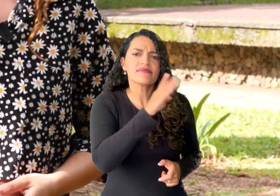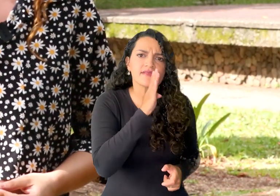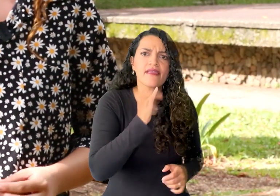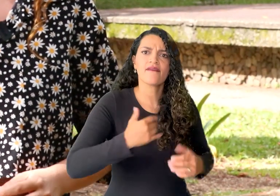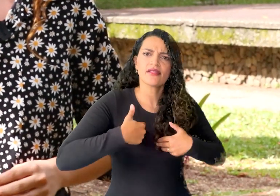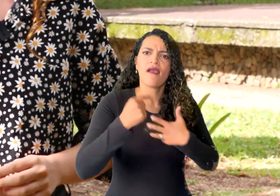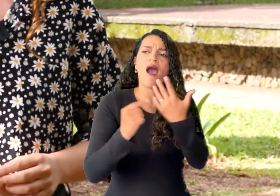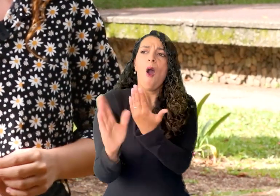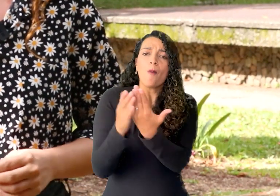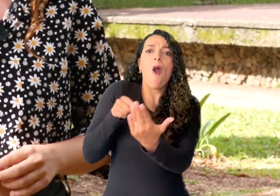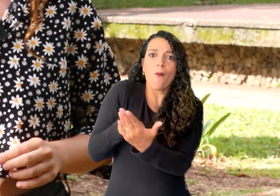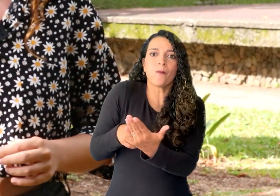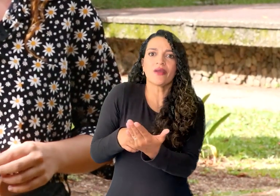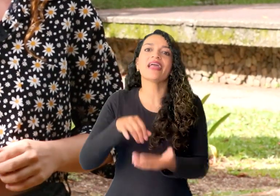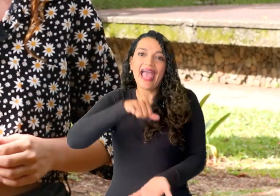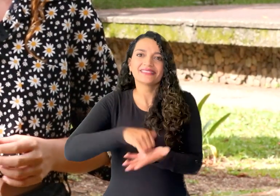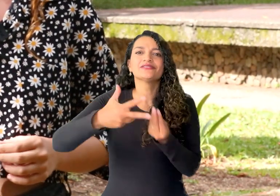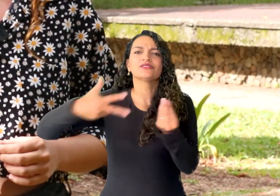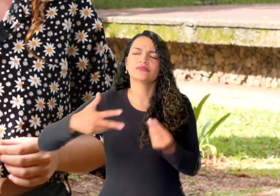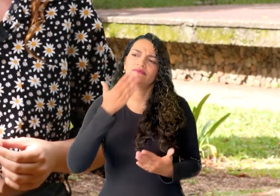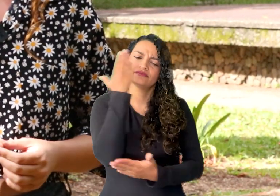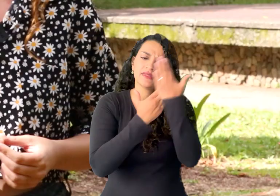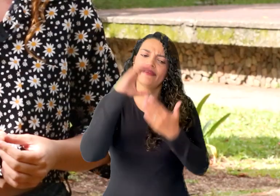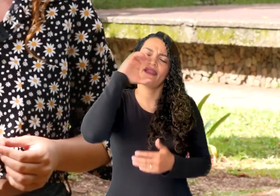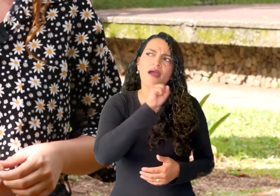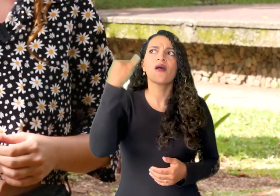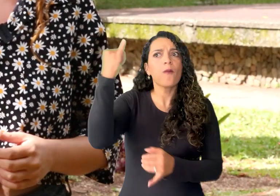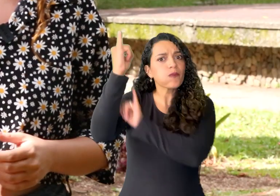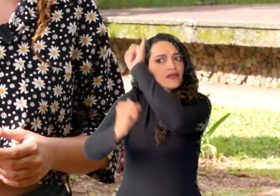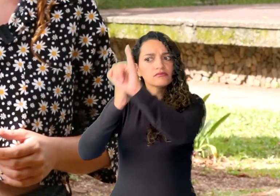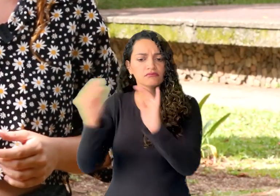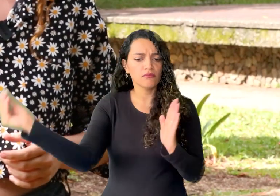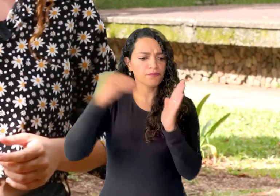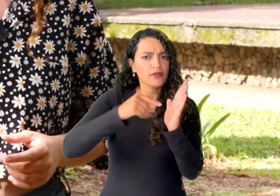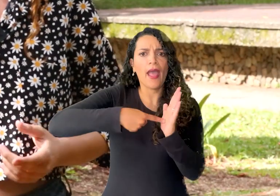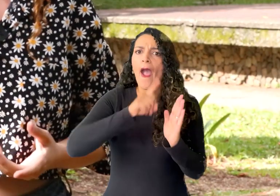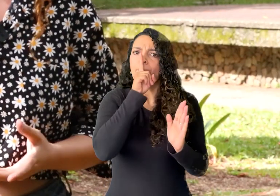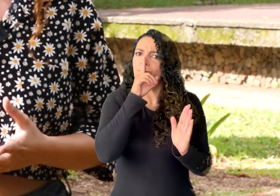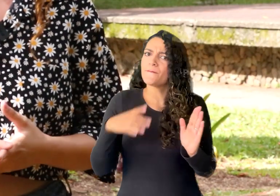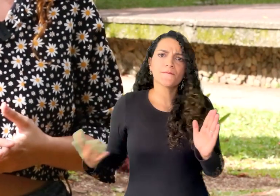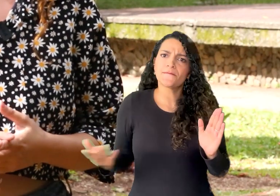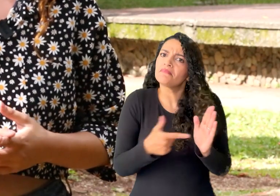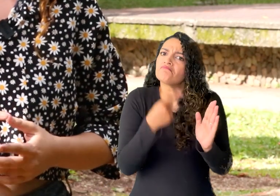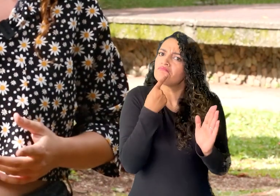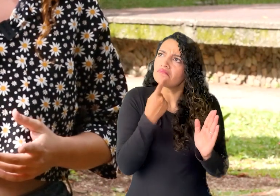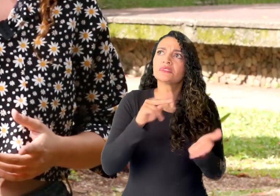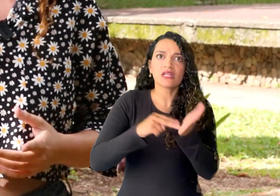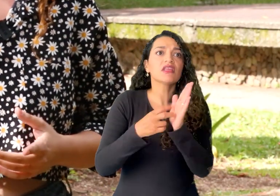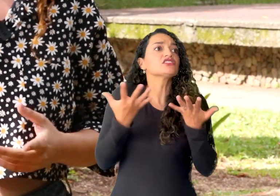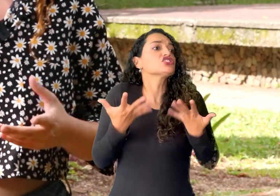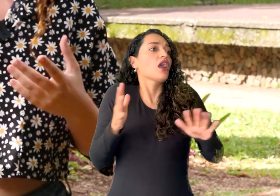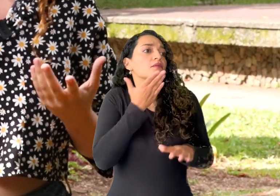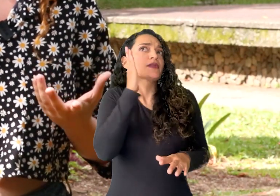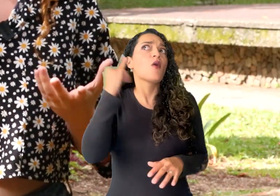Corte Constitucional declaró la no existencia de cosa juzgada internacional respecto al asunto de la reparación,